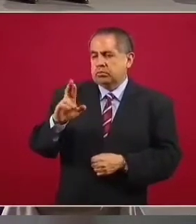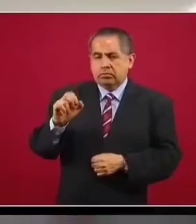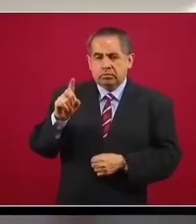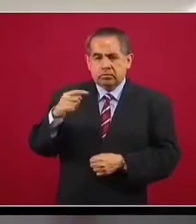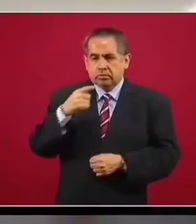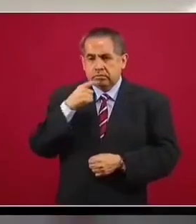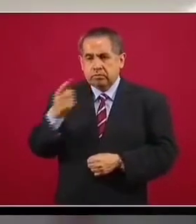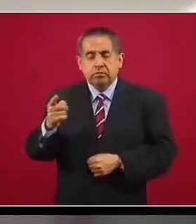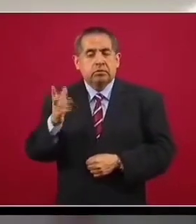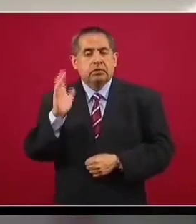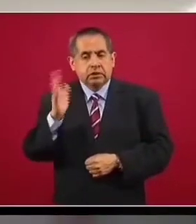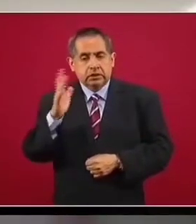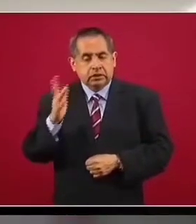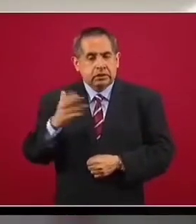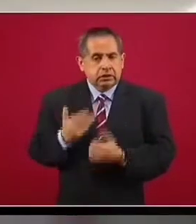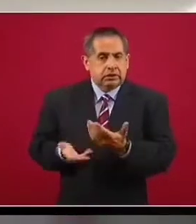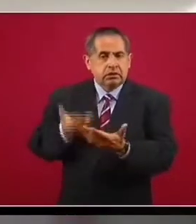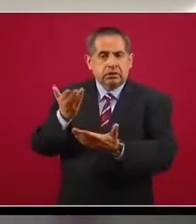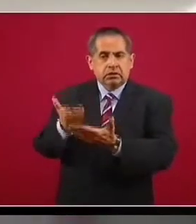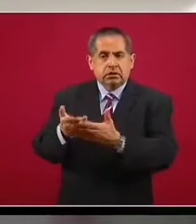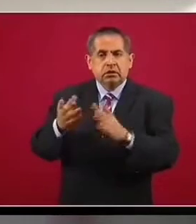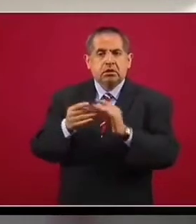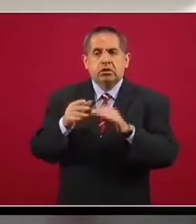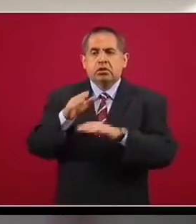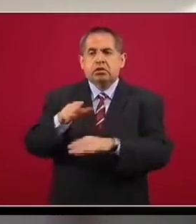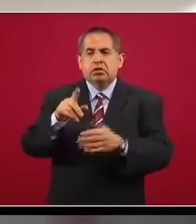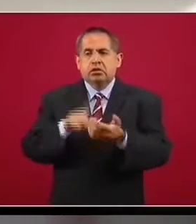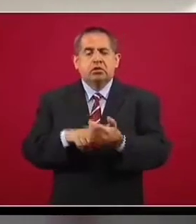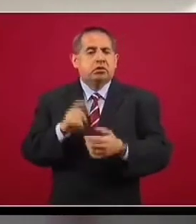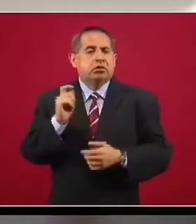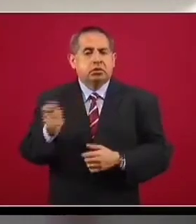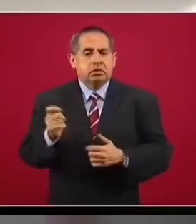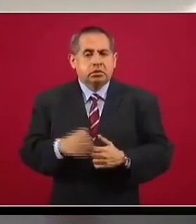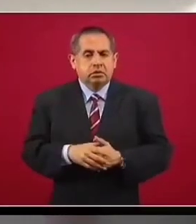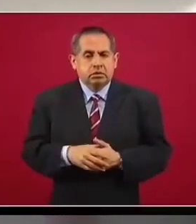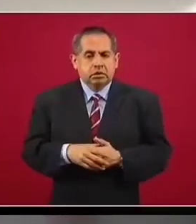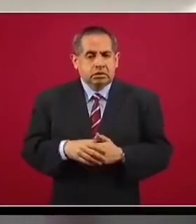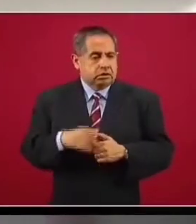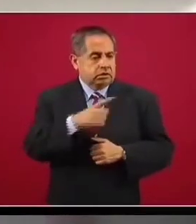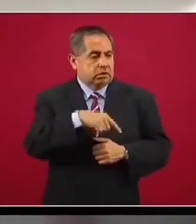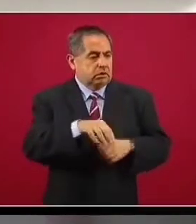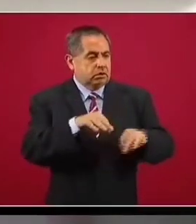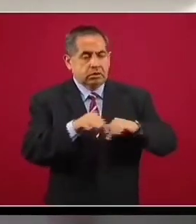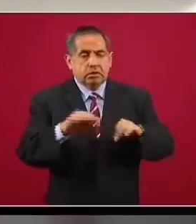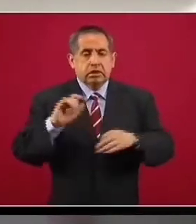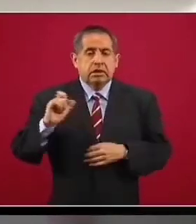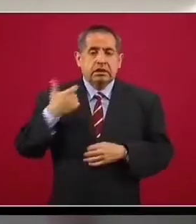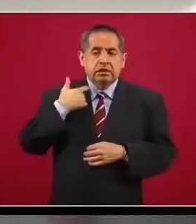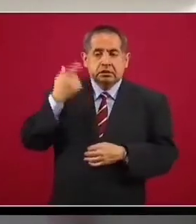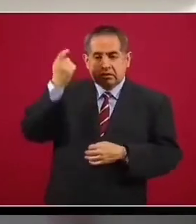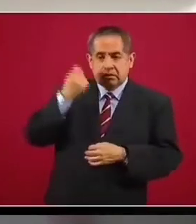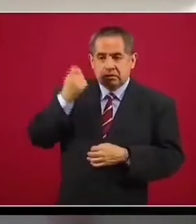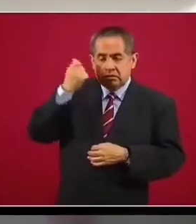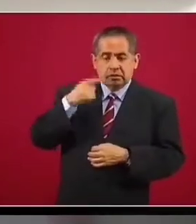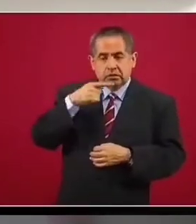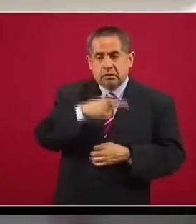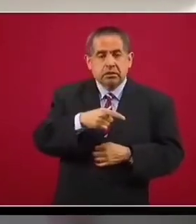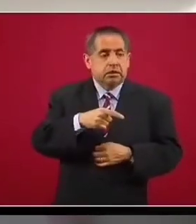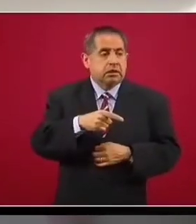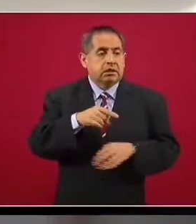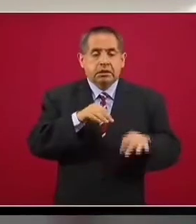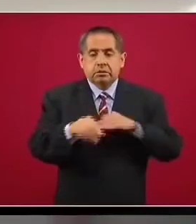decirle que habíamos hecho ya la petición con respecto a los trabajadores exjubilados del Servicio Exterior.